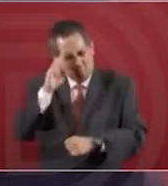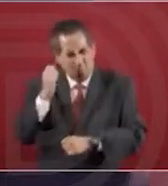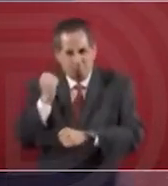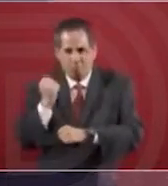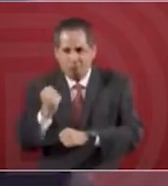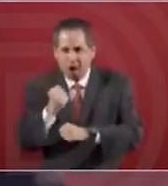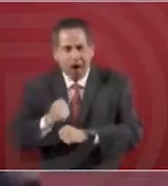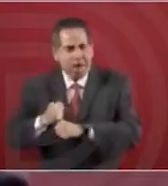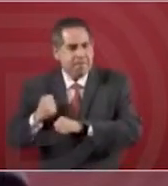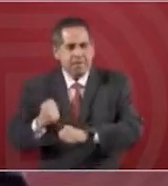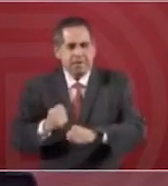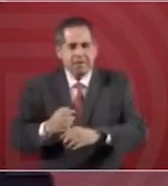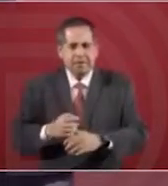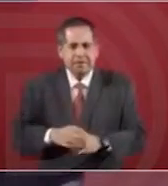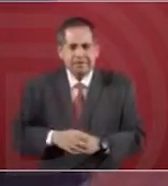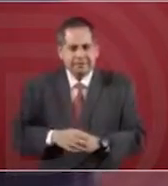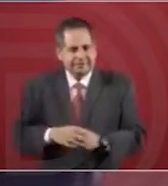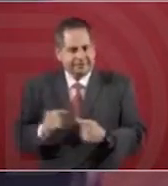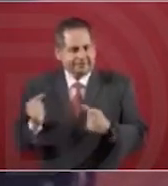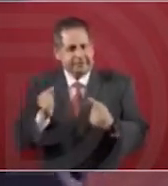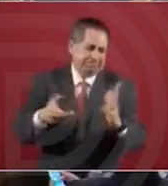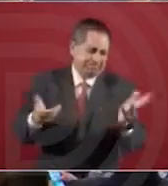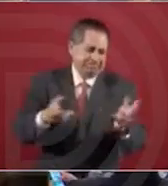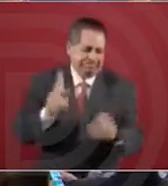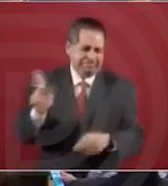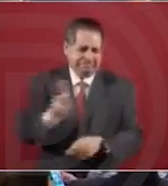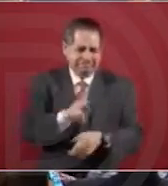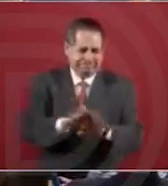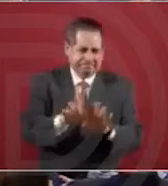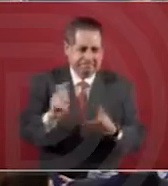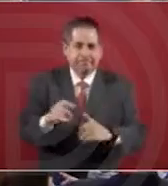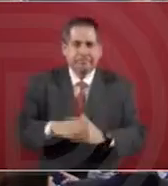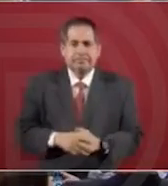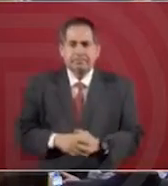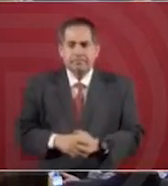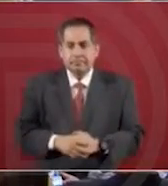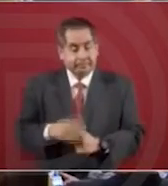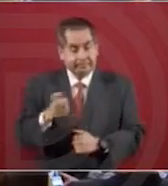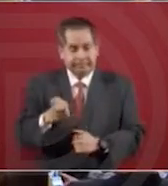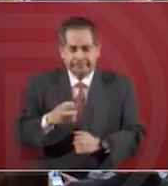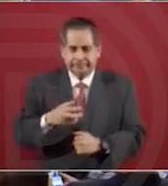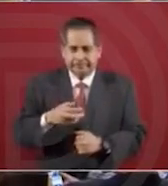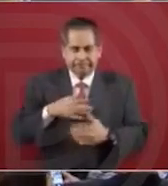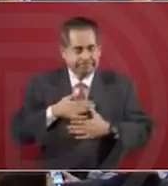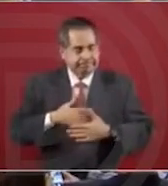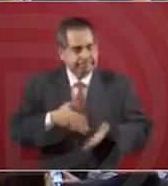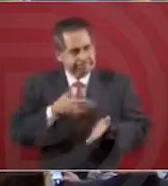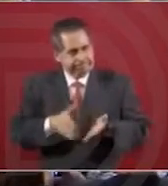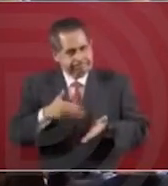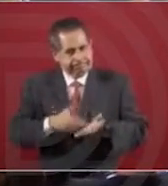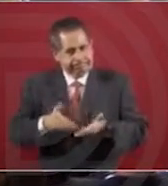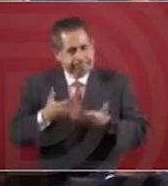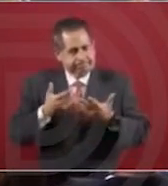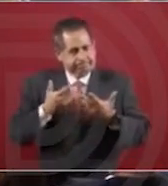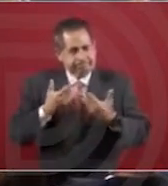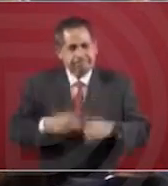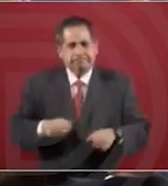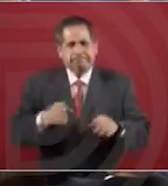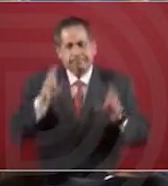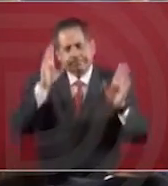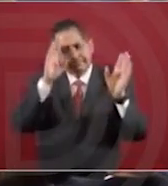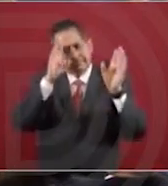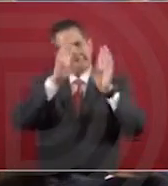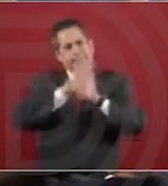Le daba yo en el mero centro. Y así saca uno también. Se